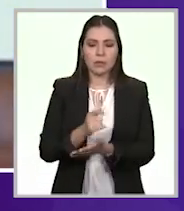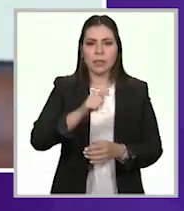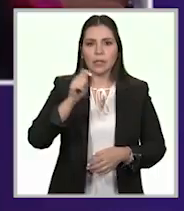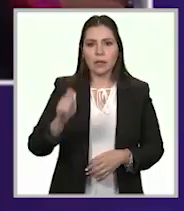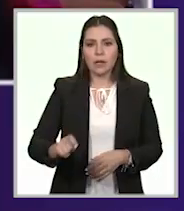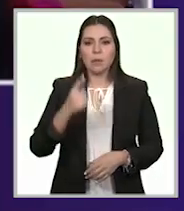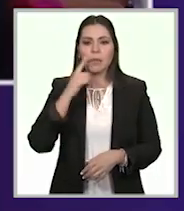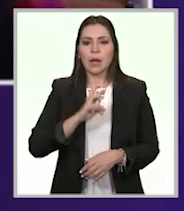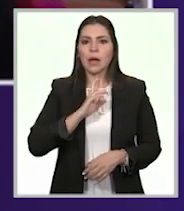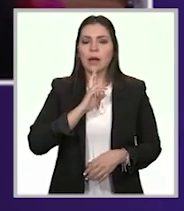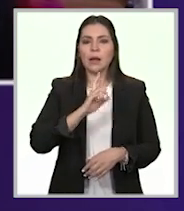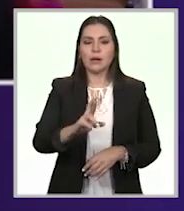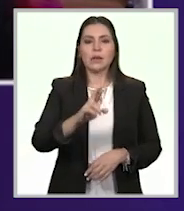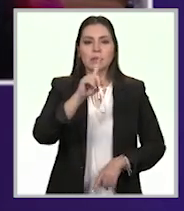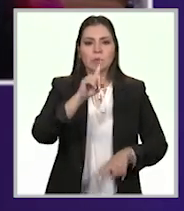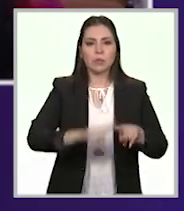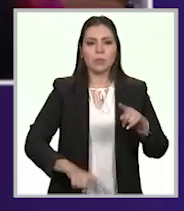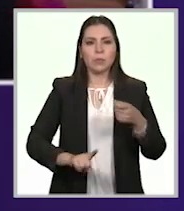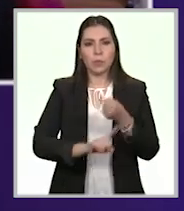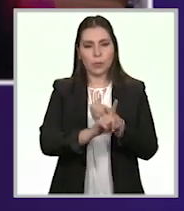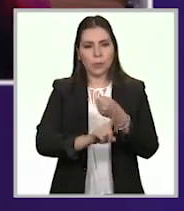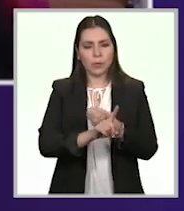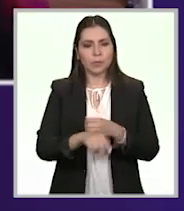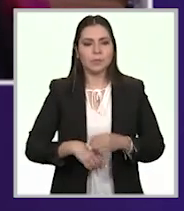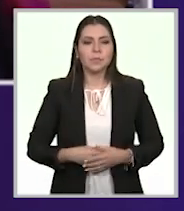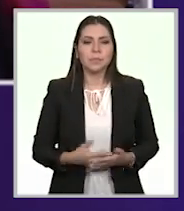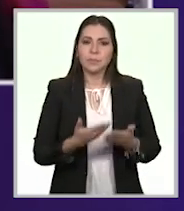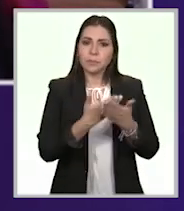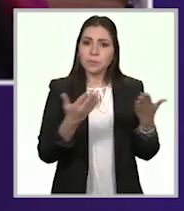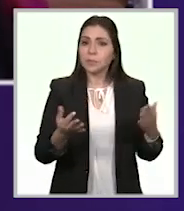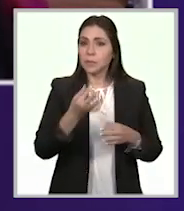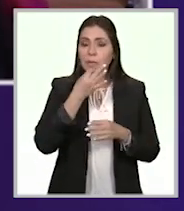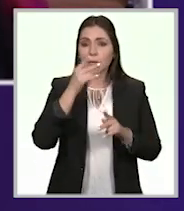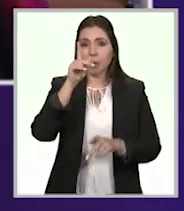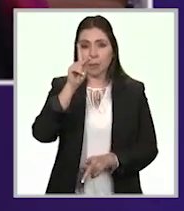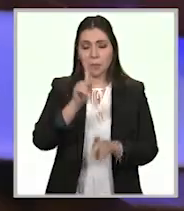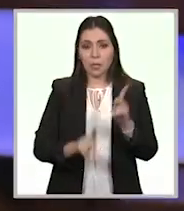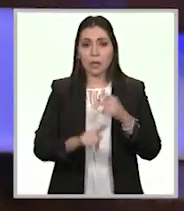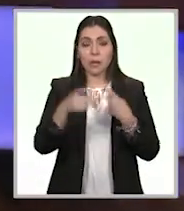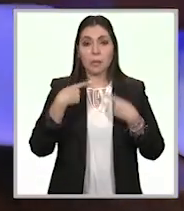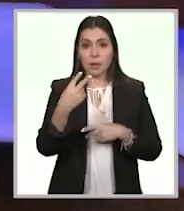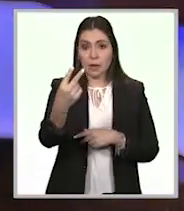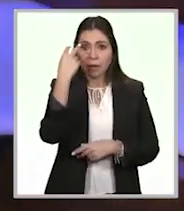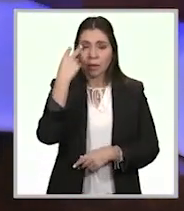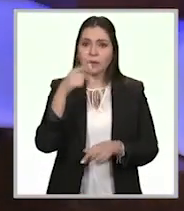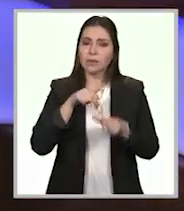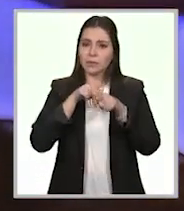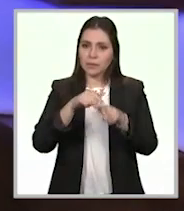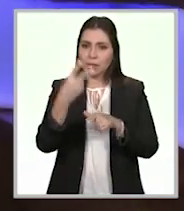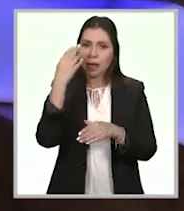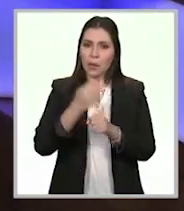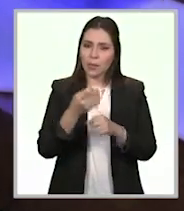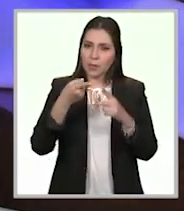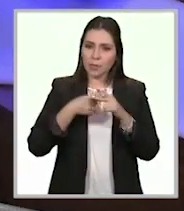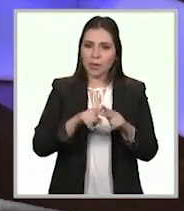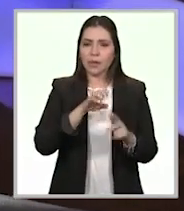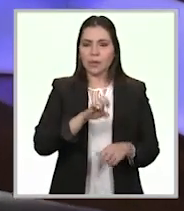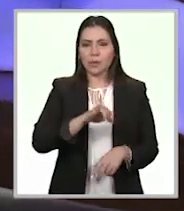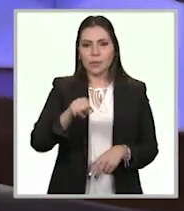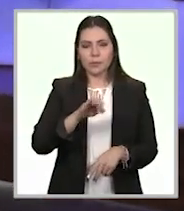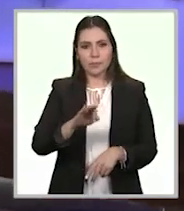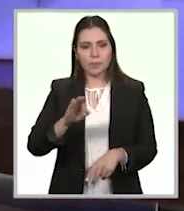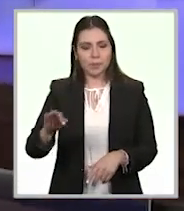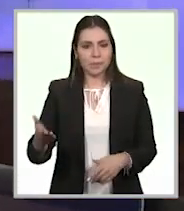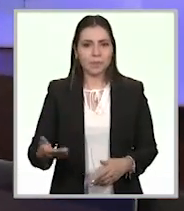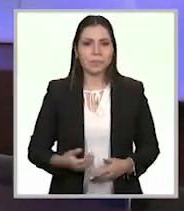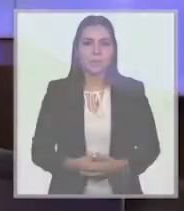de sentencias, de resolución de casos. Ana María, vamos a una breve pausa. A nuestra audiencia, no se desconecten, apenas estamos comenzando y